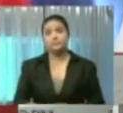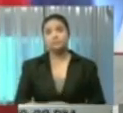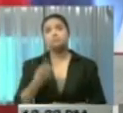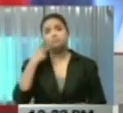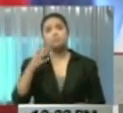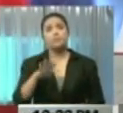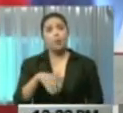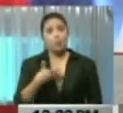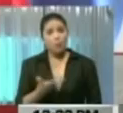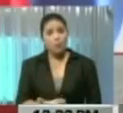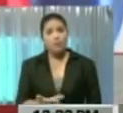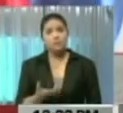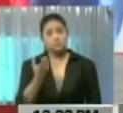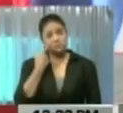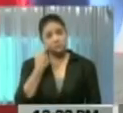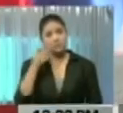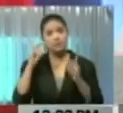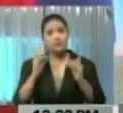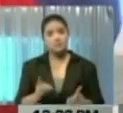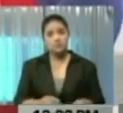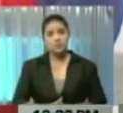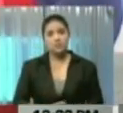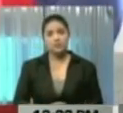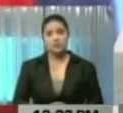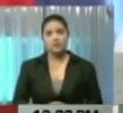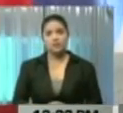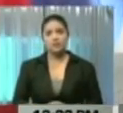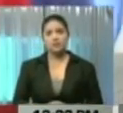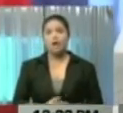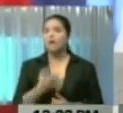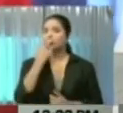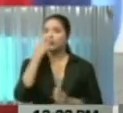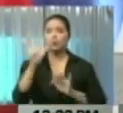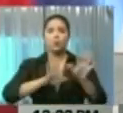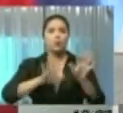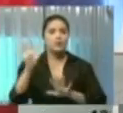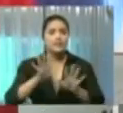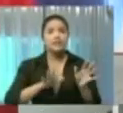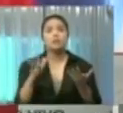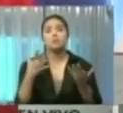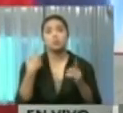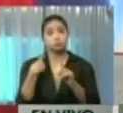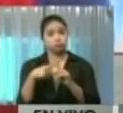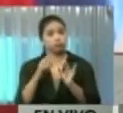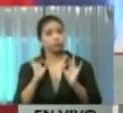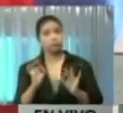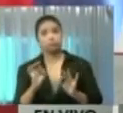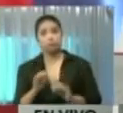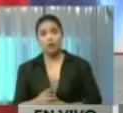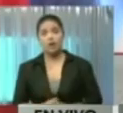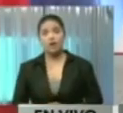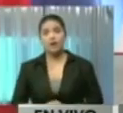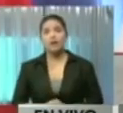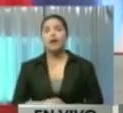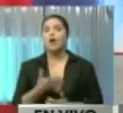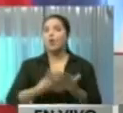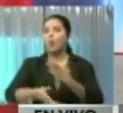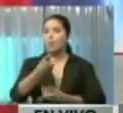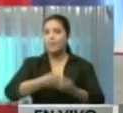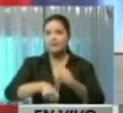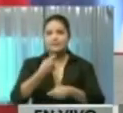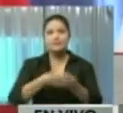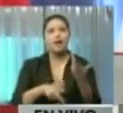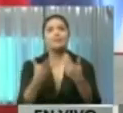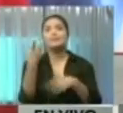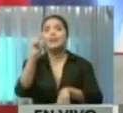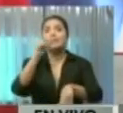que podamos tomar las previsiones a tiempo. Como les decimos, en el sector turismo es muy conveniente, en el sector comercial hay media hora